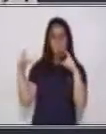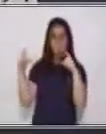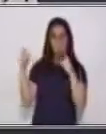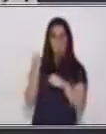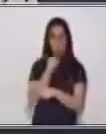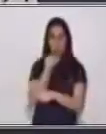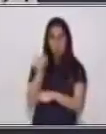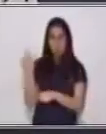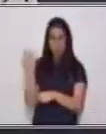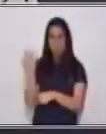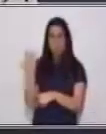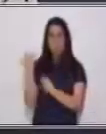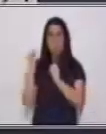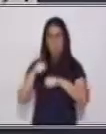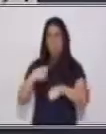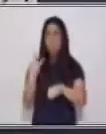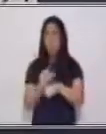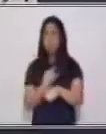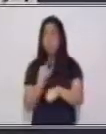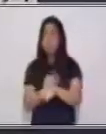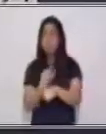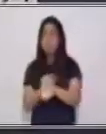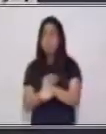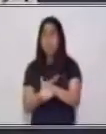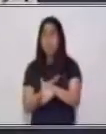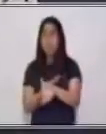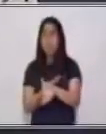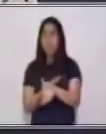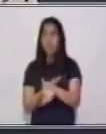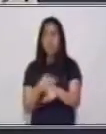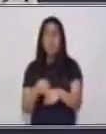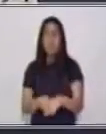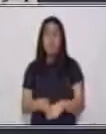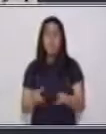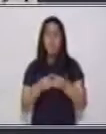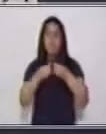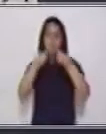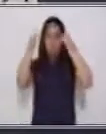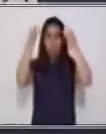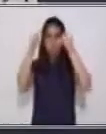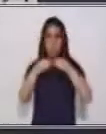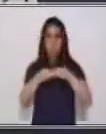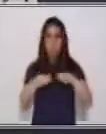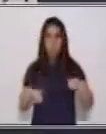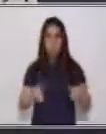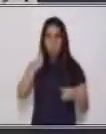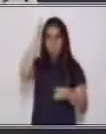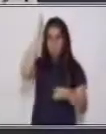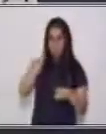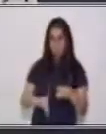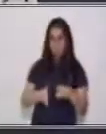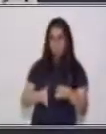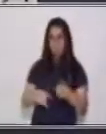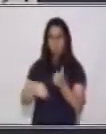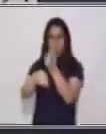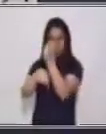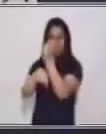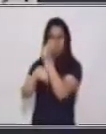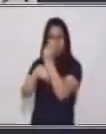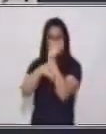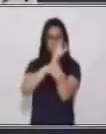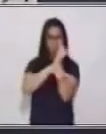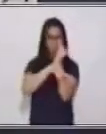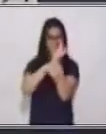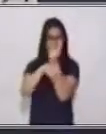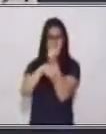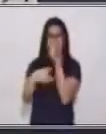A y C tienen signos contrarios, o sea que estos deben ser un positivo o un negativo, o al contrario, y